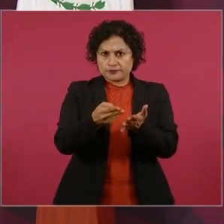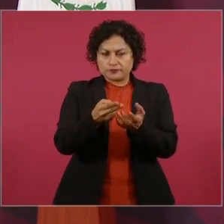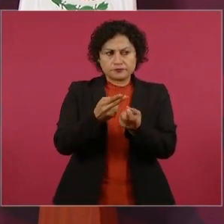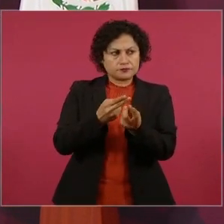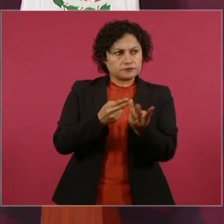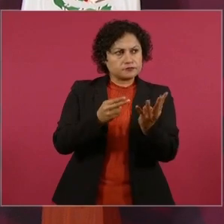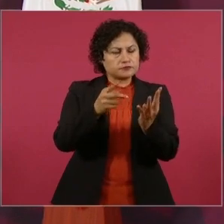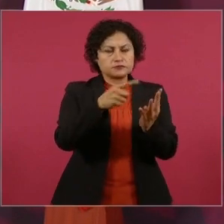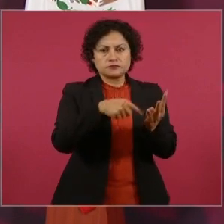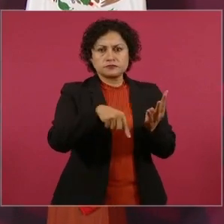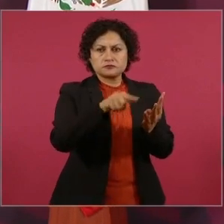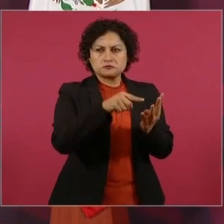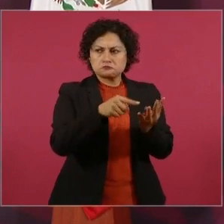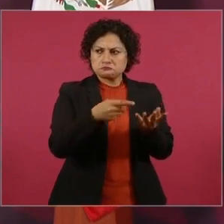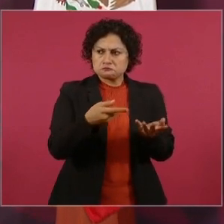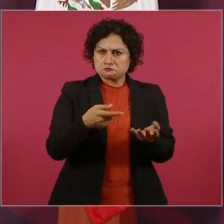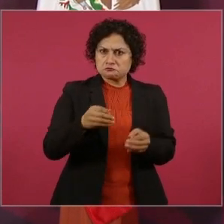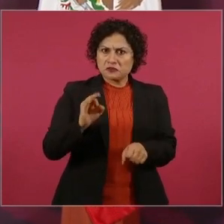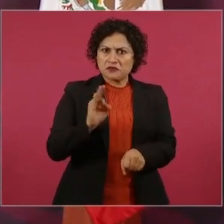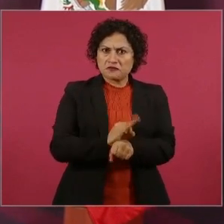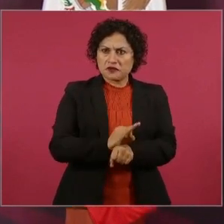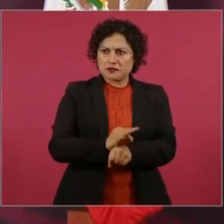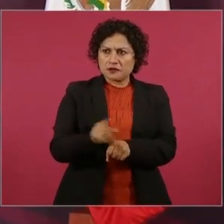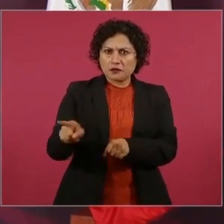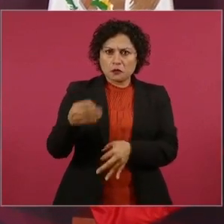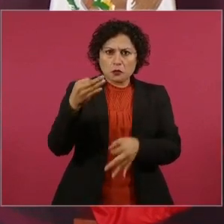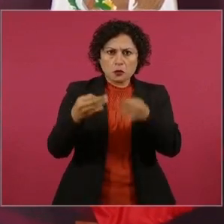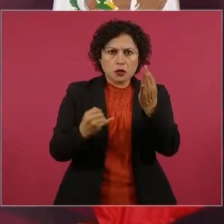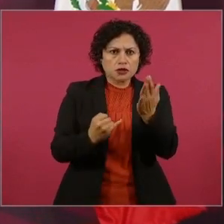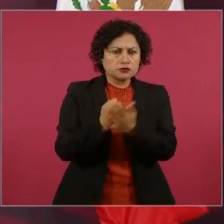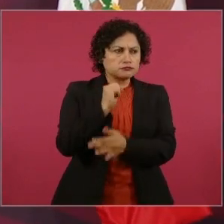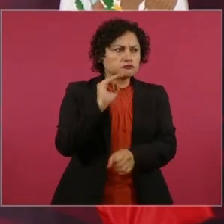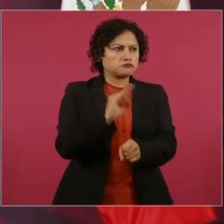el argumento o